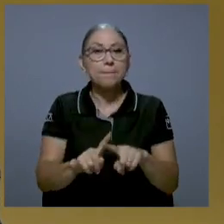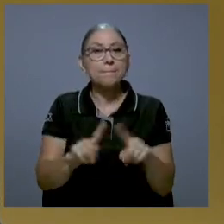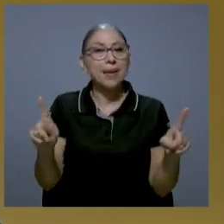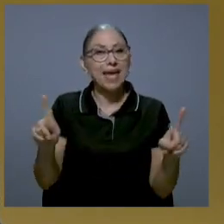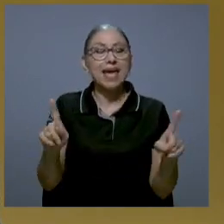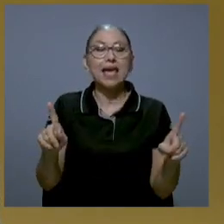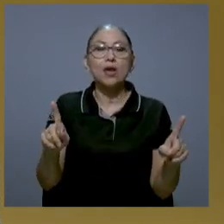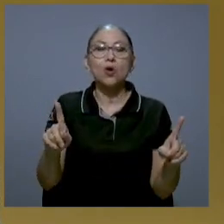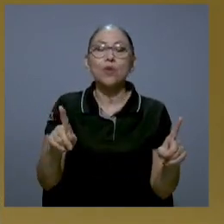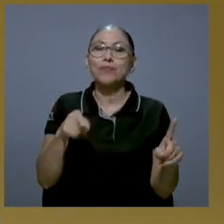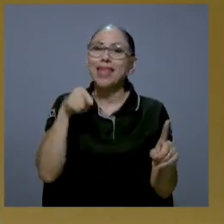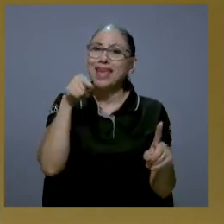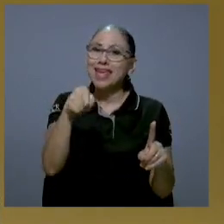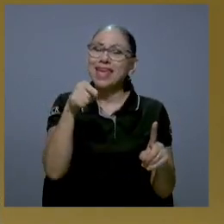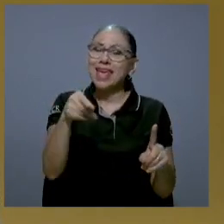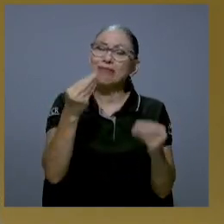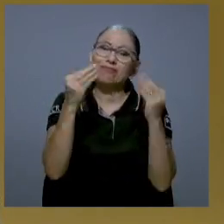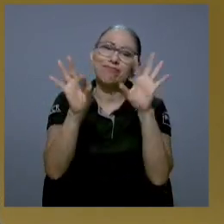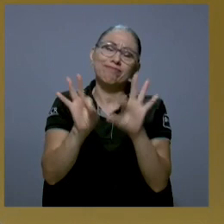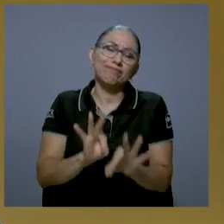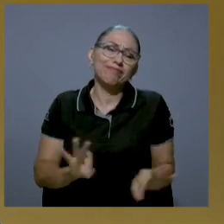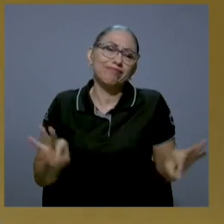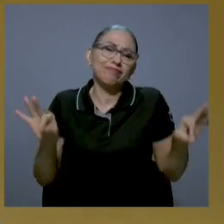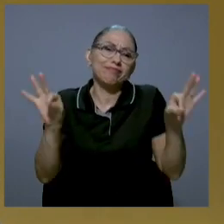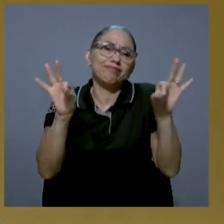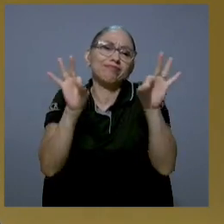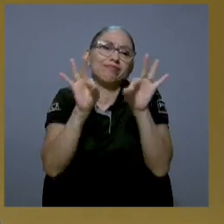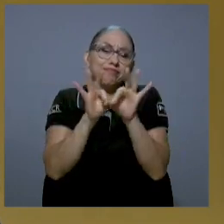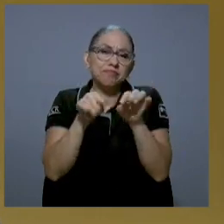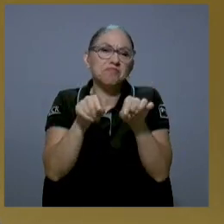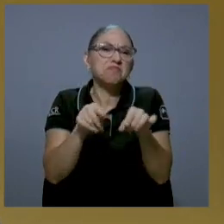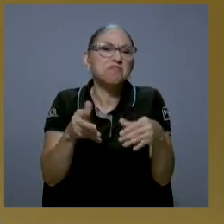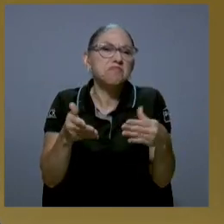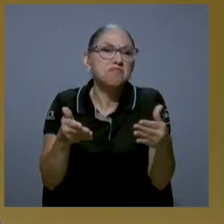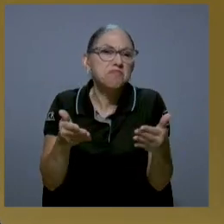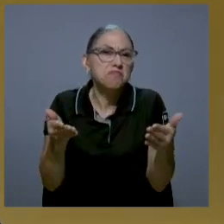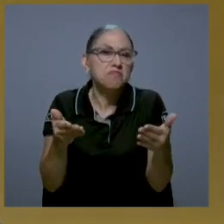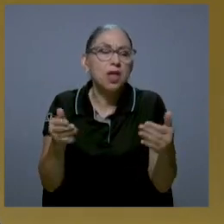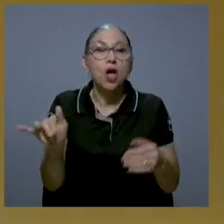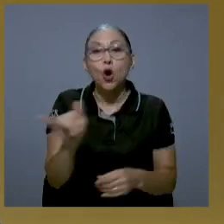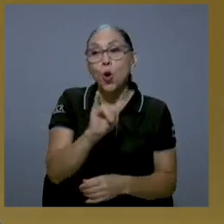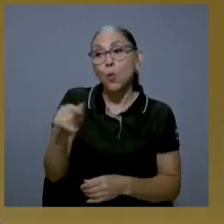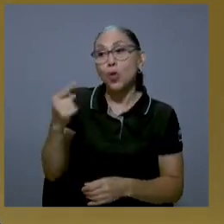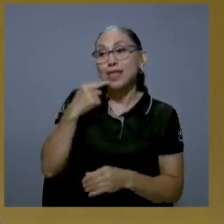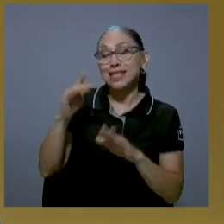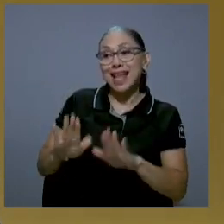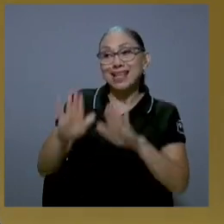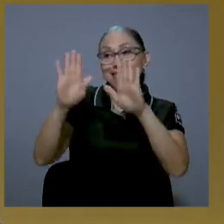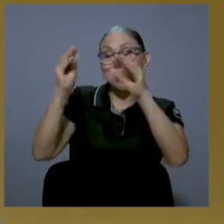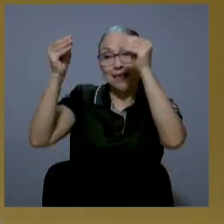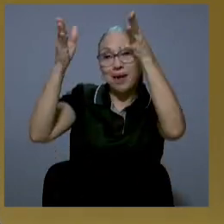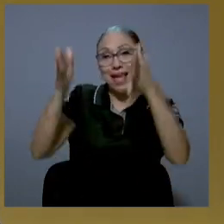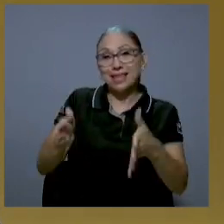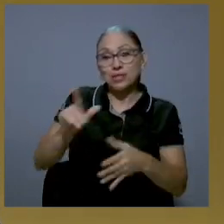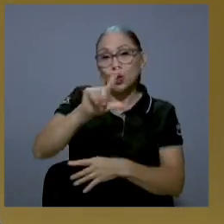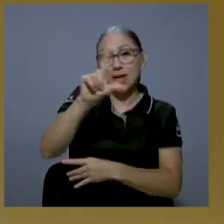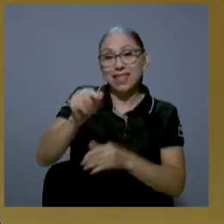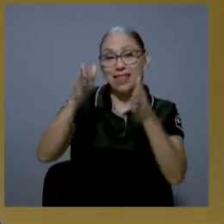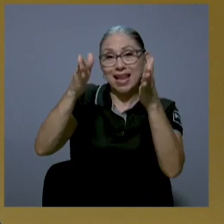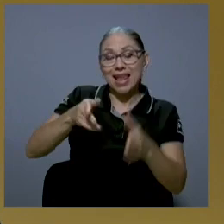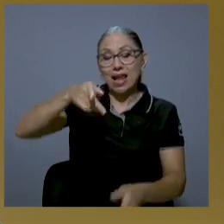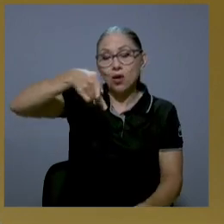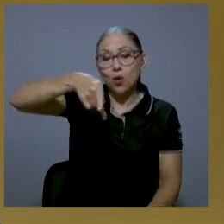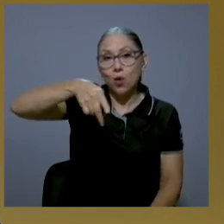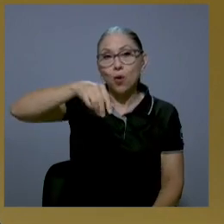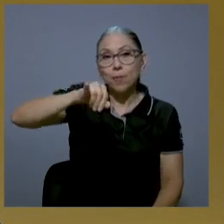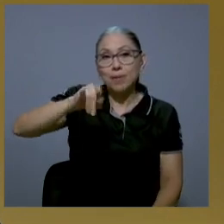fondo tiene una gran importancia. Y es que, como decía el gran maestro italiano Piero